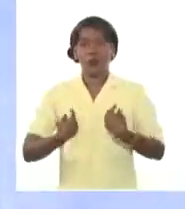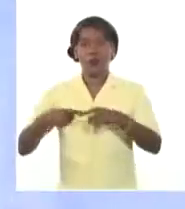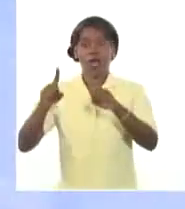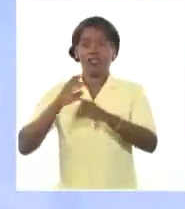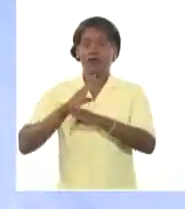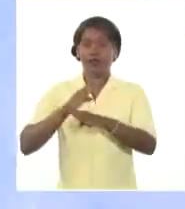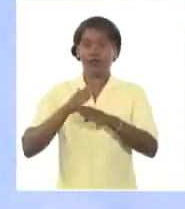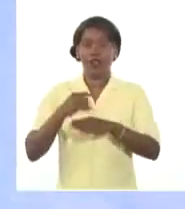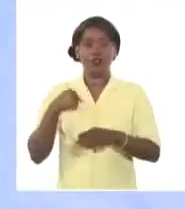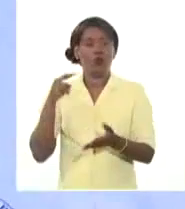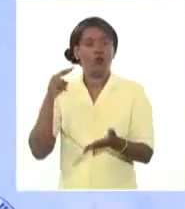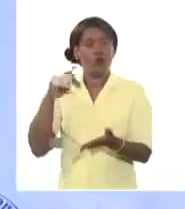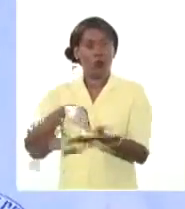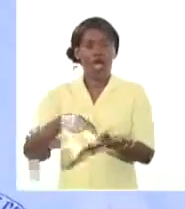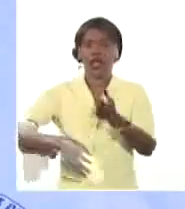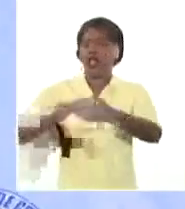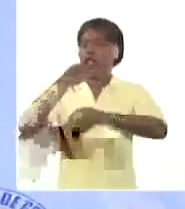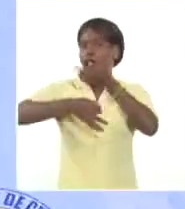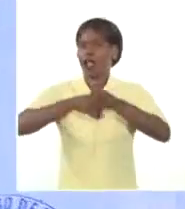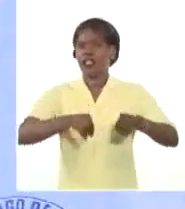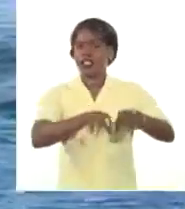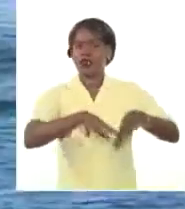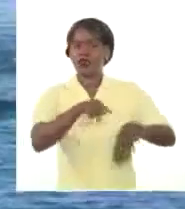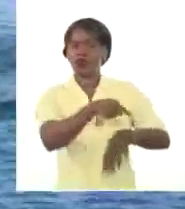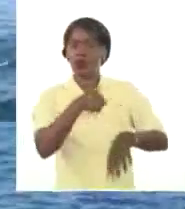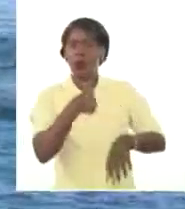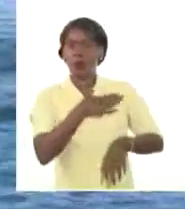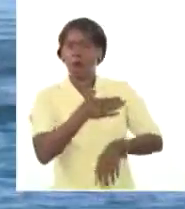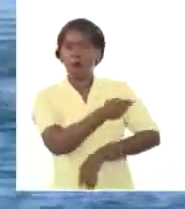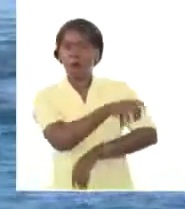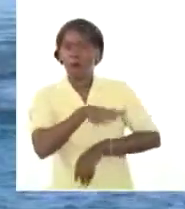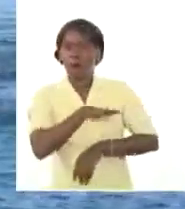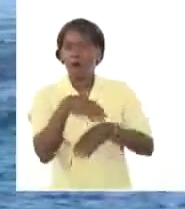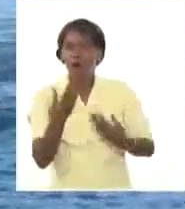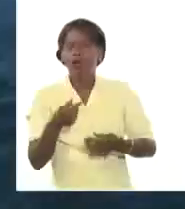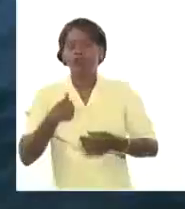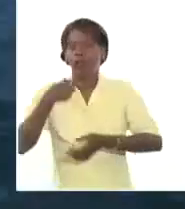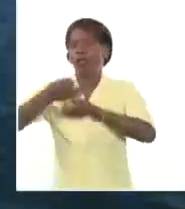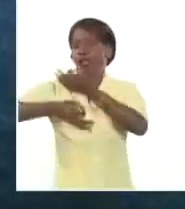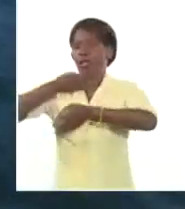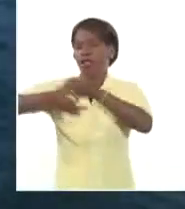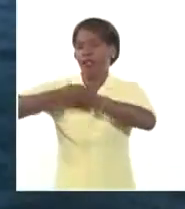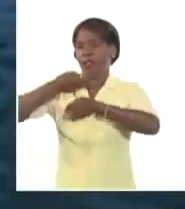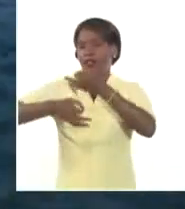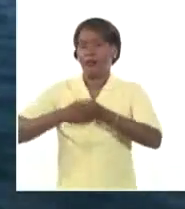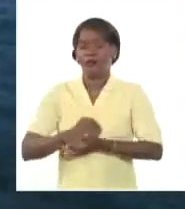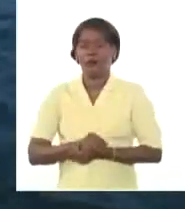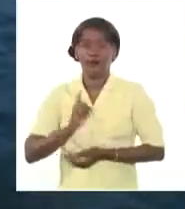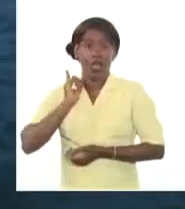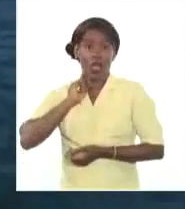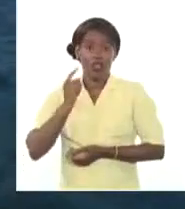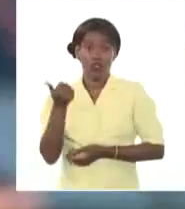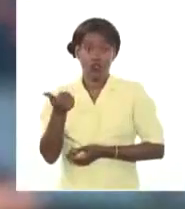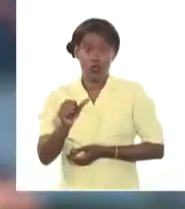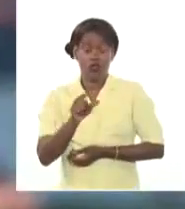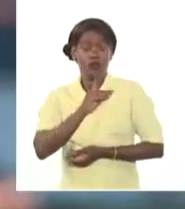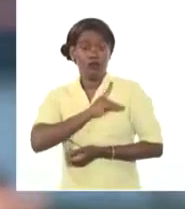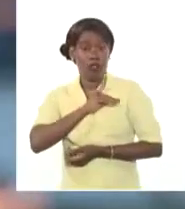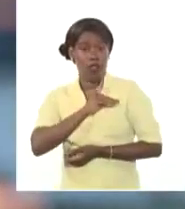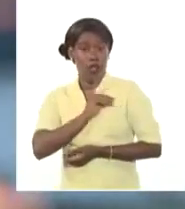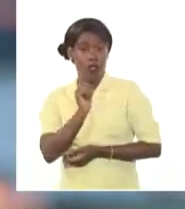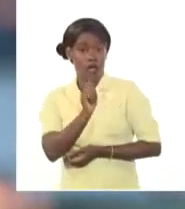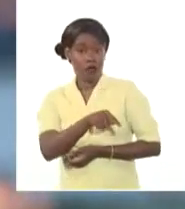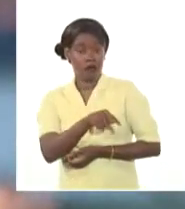voy a representar mi provincia, pero voy a representar mi país. La ejemplaridad que ha alcanzado durante sus 10 años como delegada de